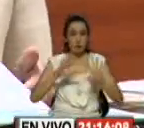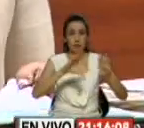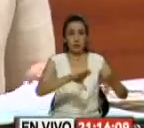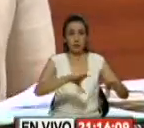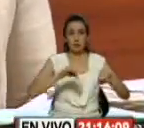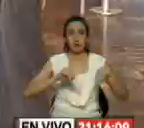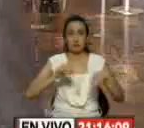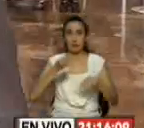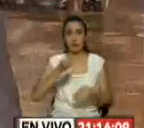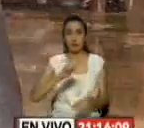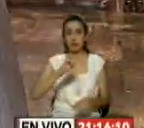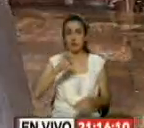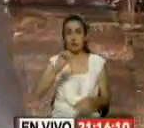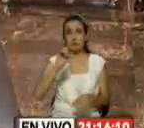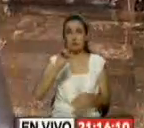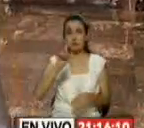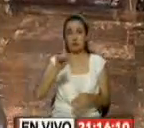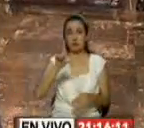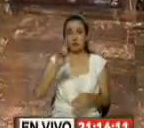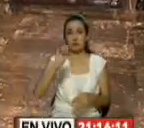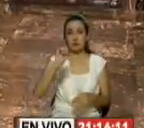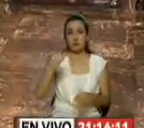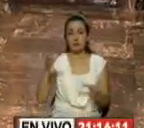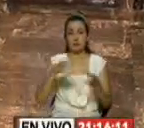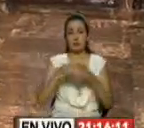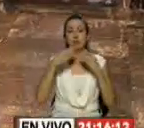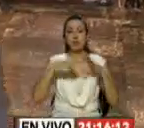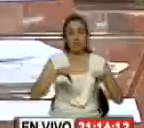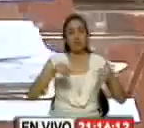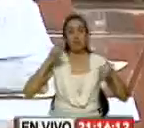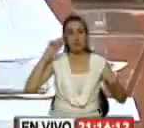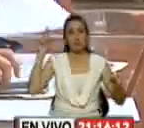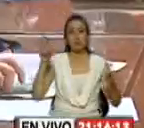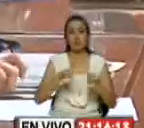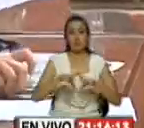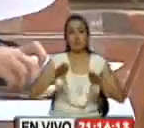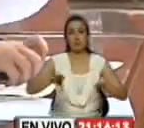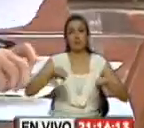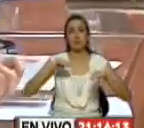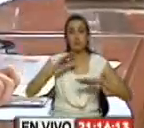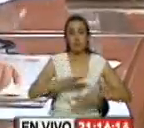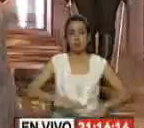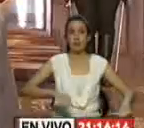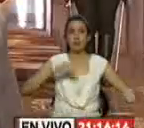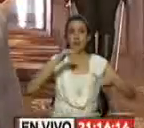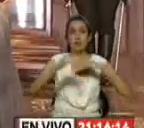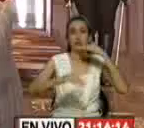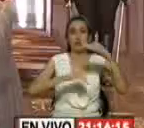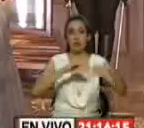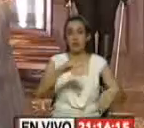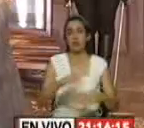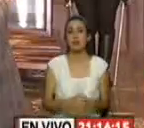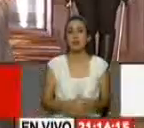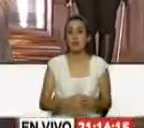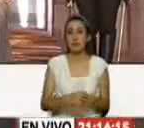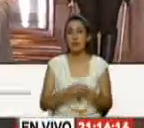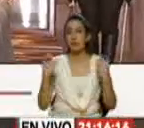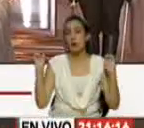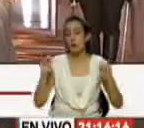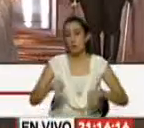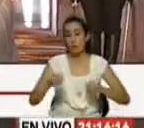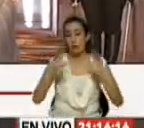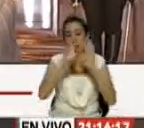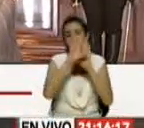Silvia Sánchez, el socialcristiano Luis Fernando Torres considera son las que caben en esta etapa del proceso. Dentro de las posibilidades del